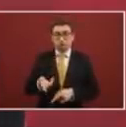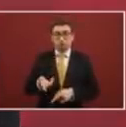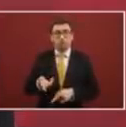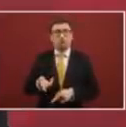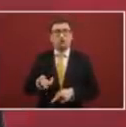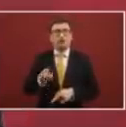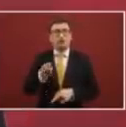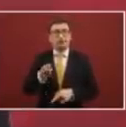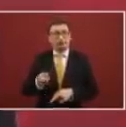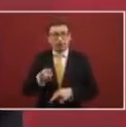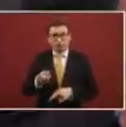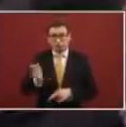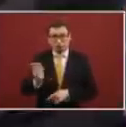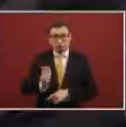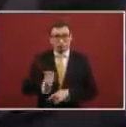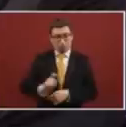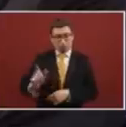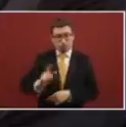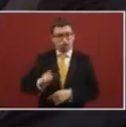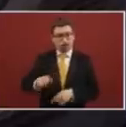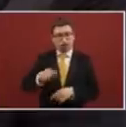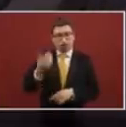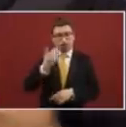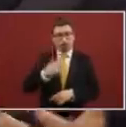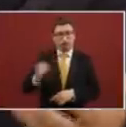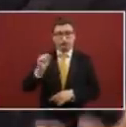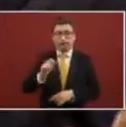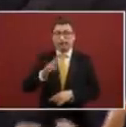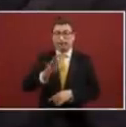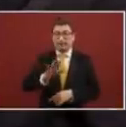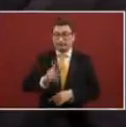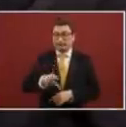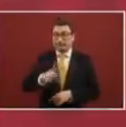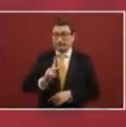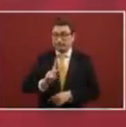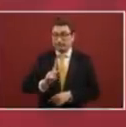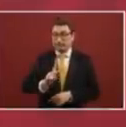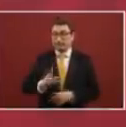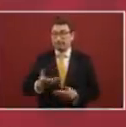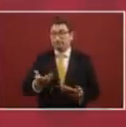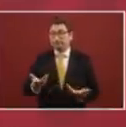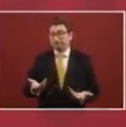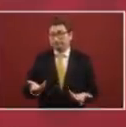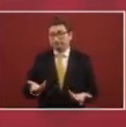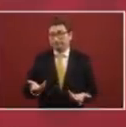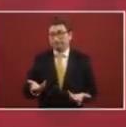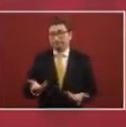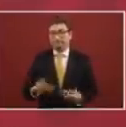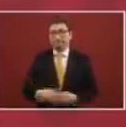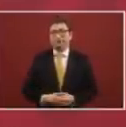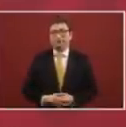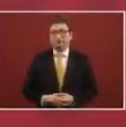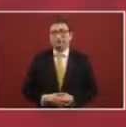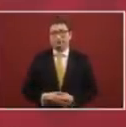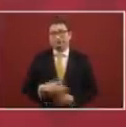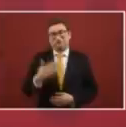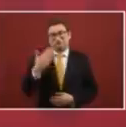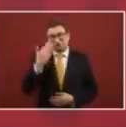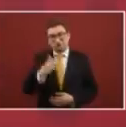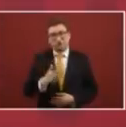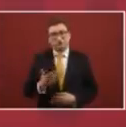tiene todo el prestigio, pero pues como todo,